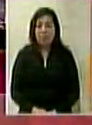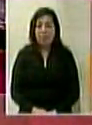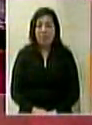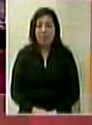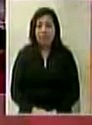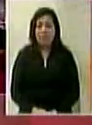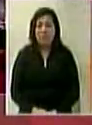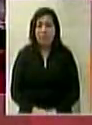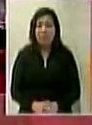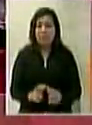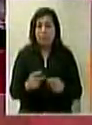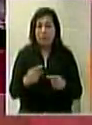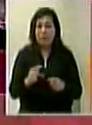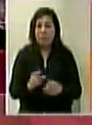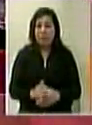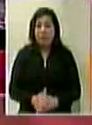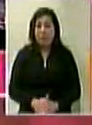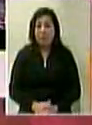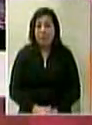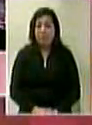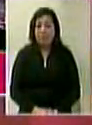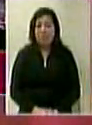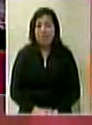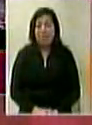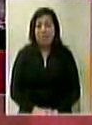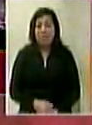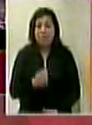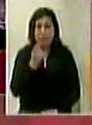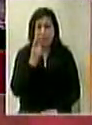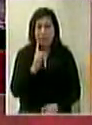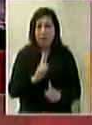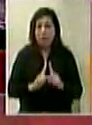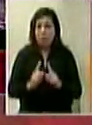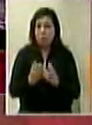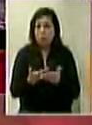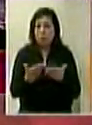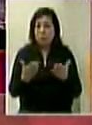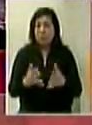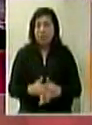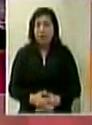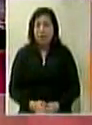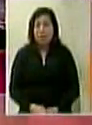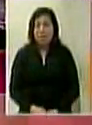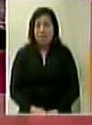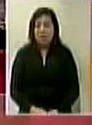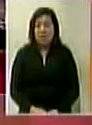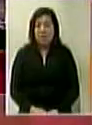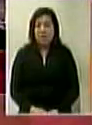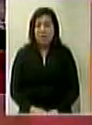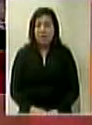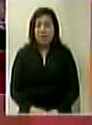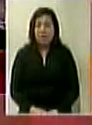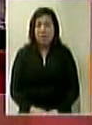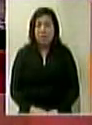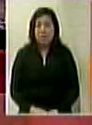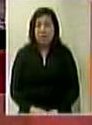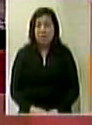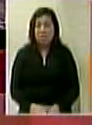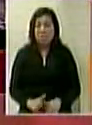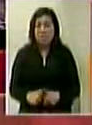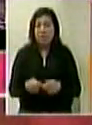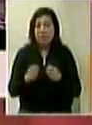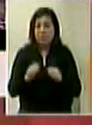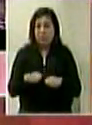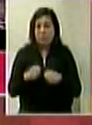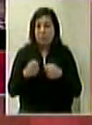Saludamos que eso nos haya permitido descubrir algunos casos e incluso nuestra bancada hace una labor de asepsia. Pero